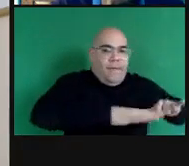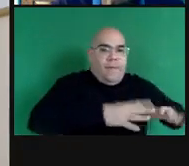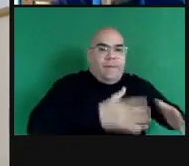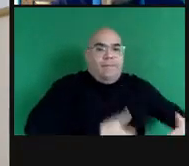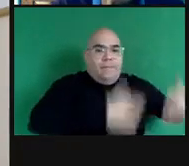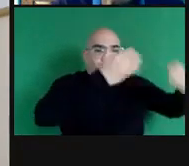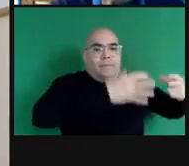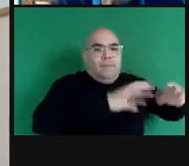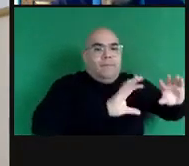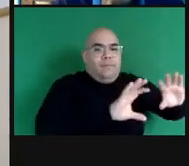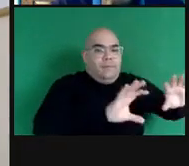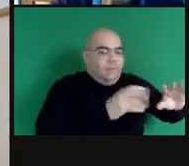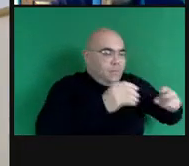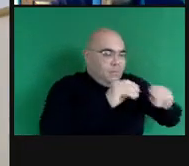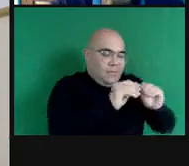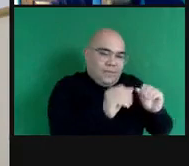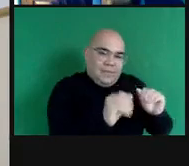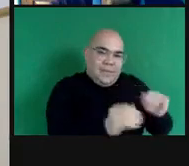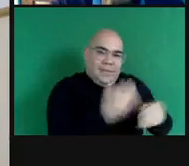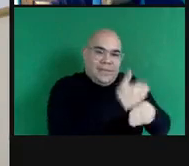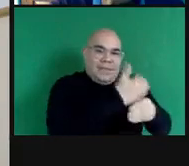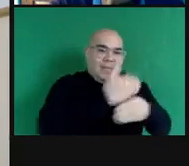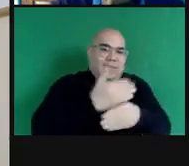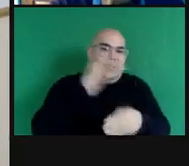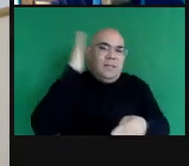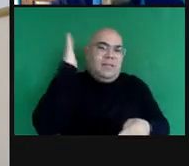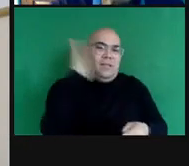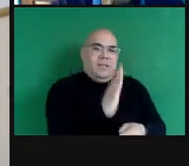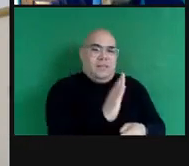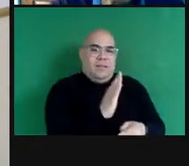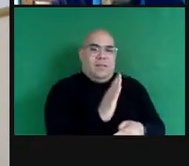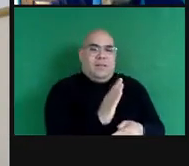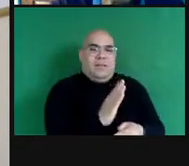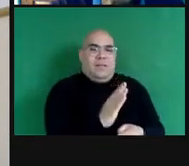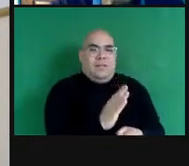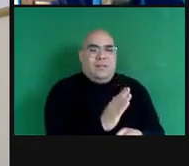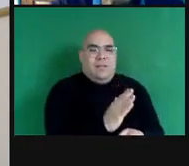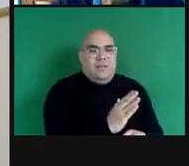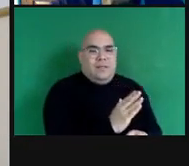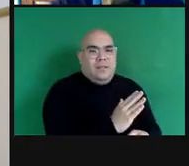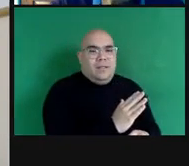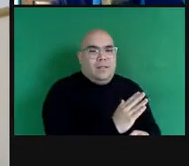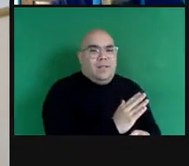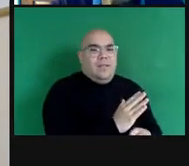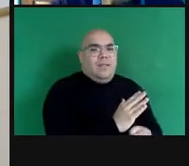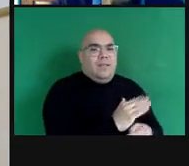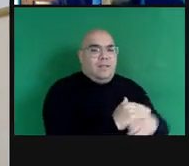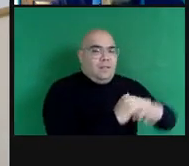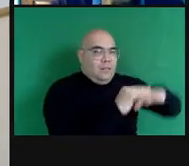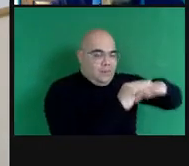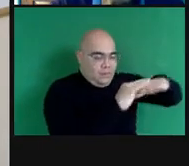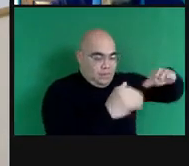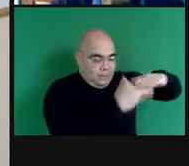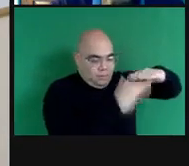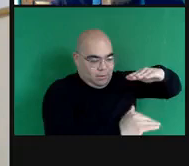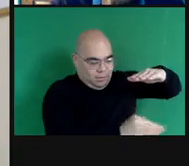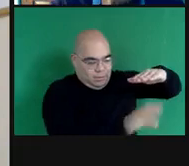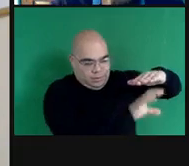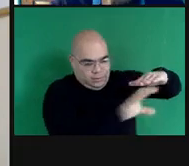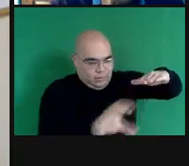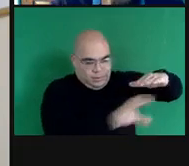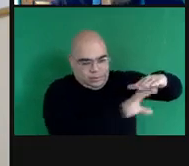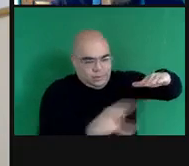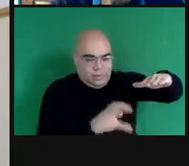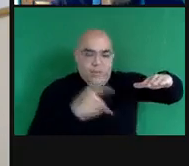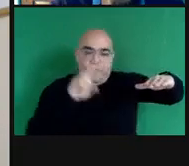en tierra, pues en su condición de aislamiento, es decir, el zócalo, pues hace que se cubra, ¿no? Pero de